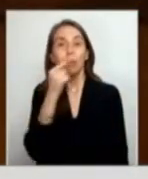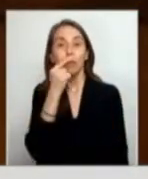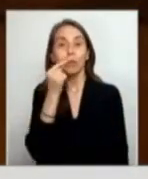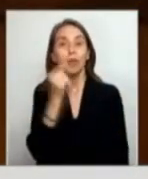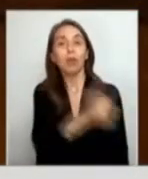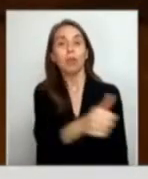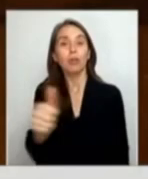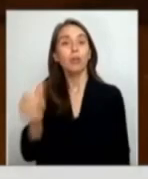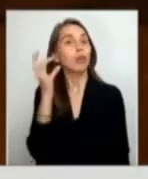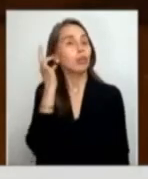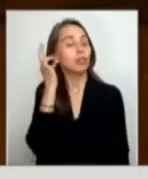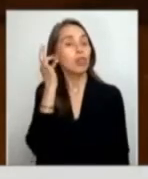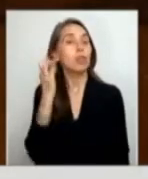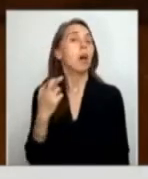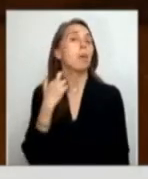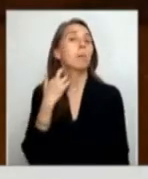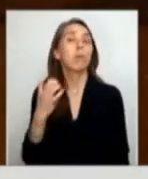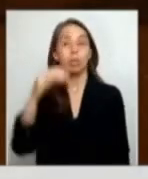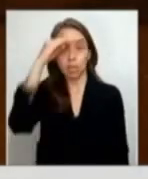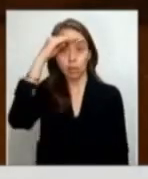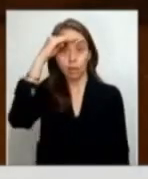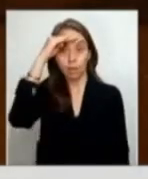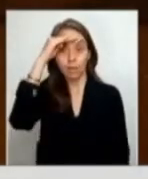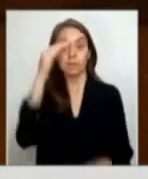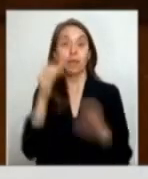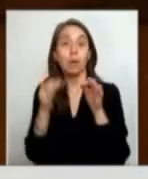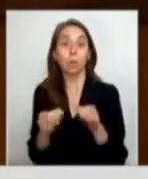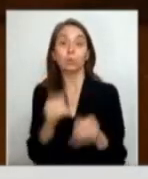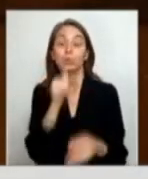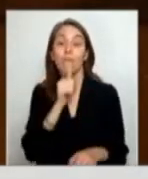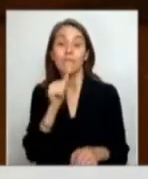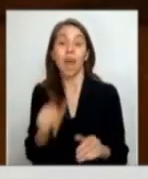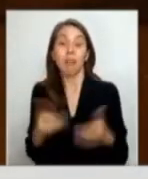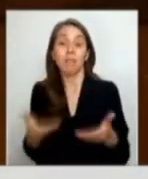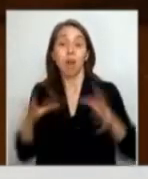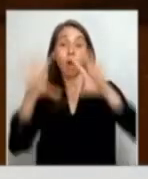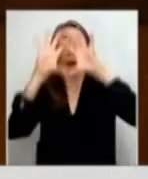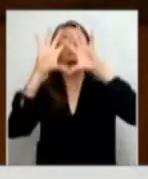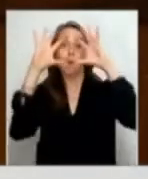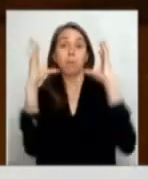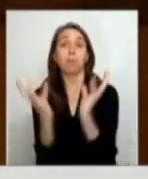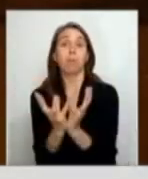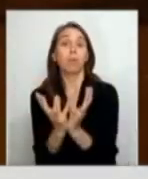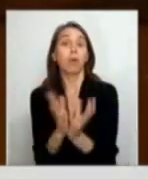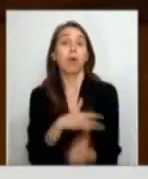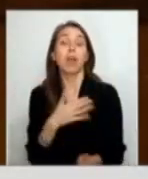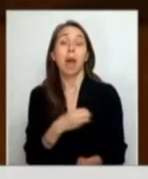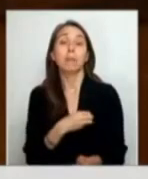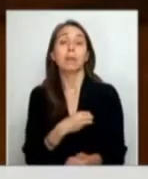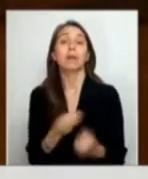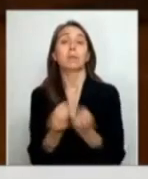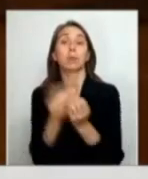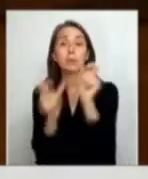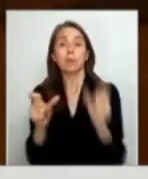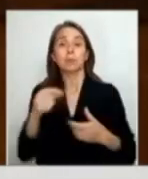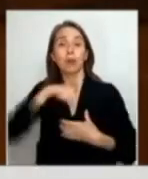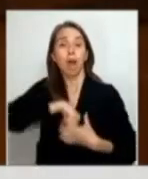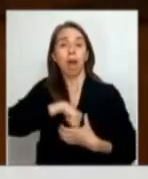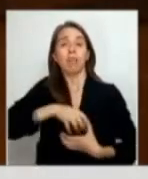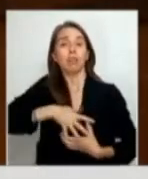porque la confianza es justamente lo que hace falta en un mundo que lamentablemente está lleno de rabia y de sospecha